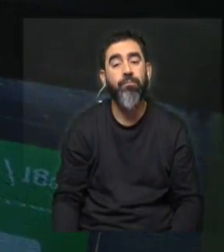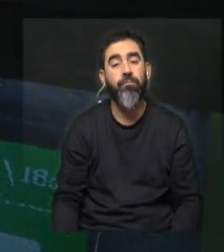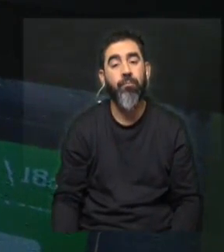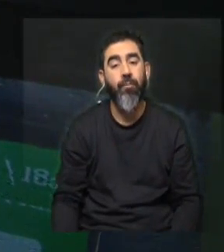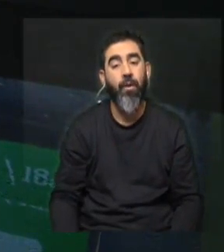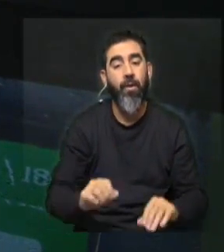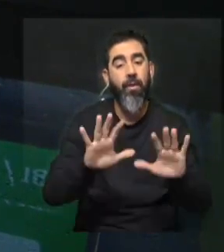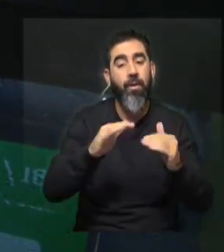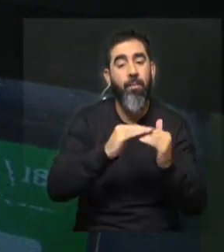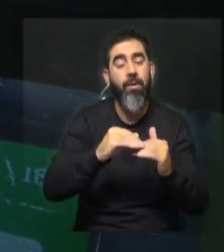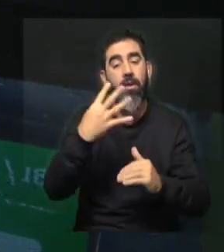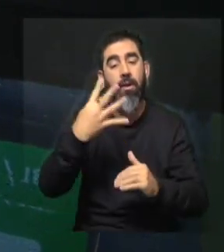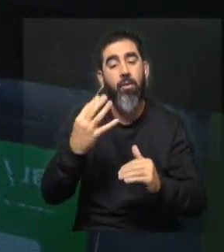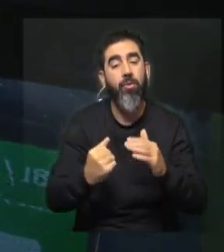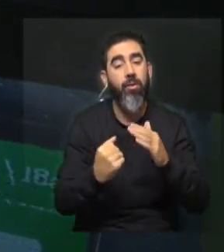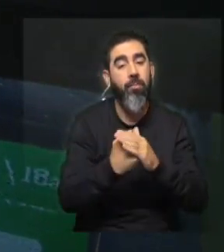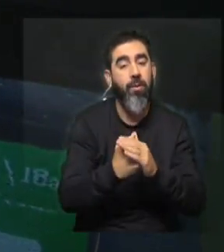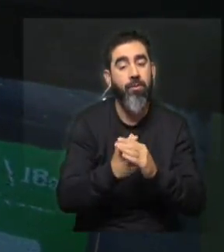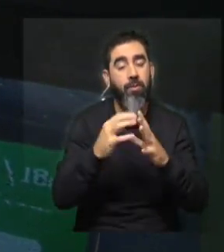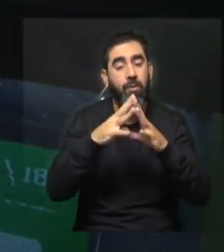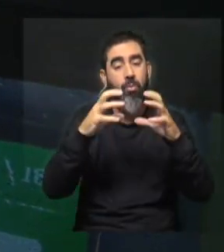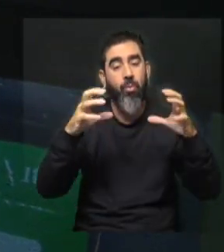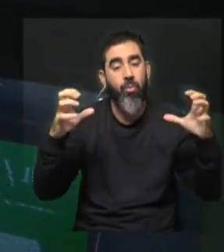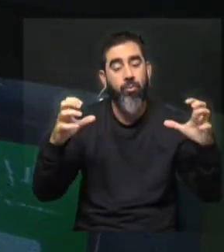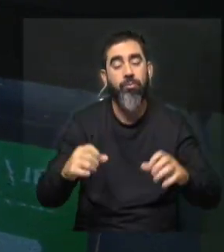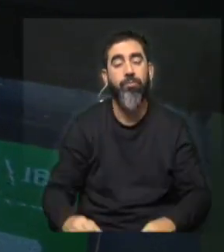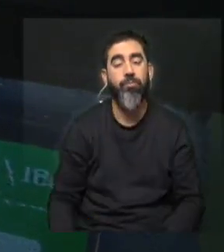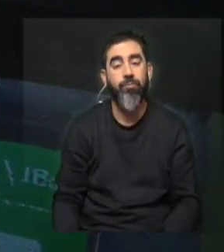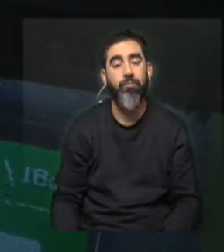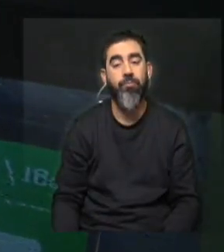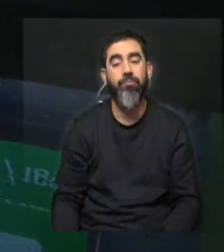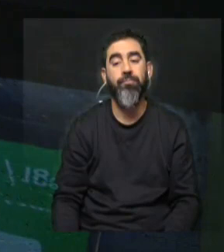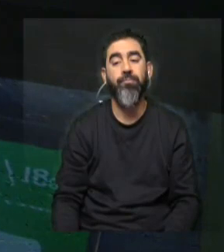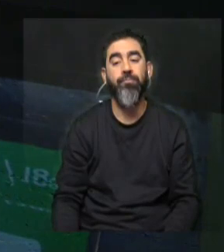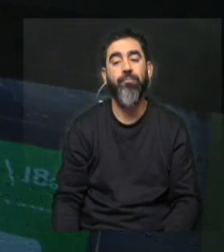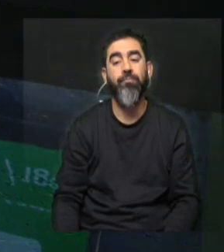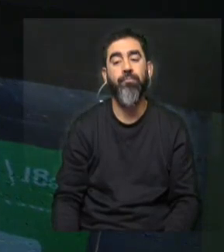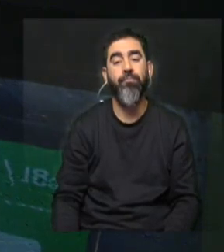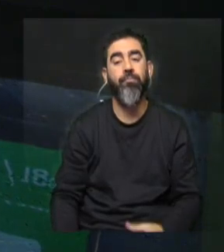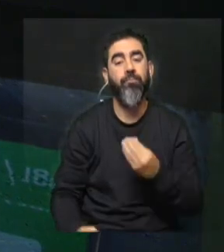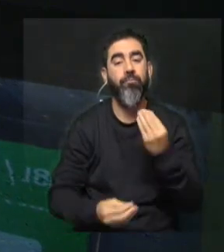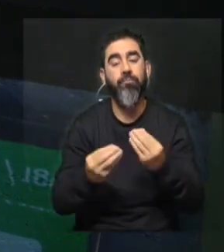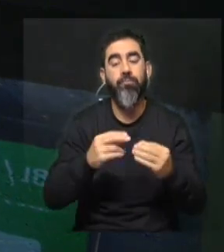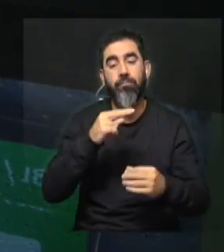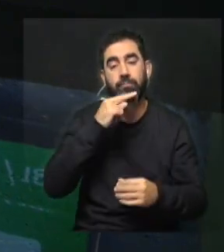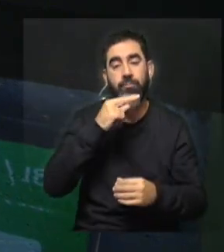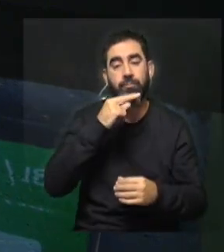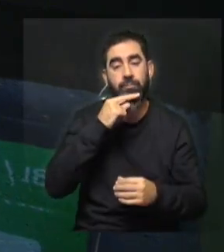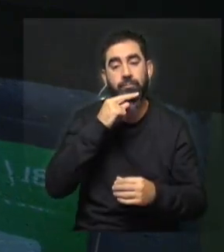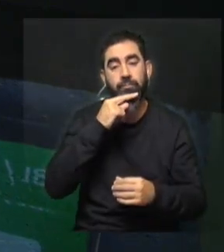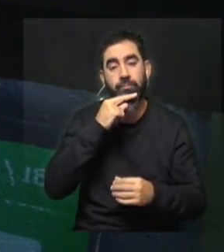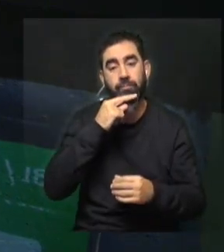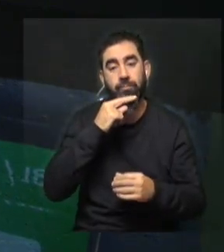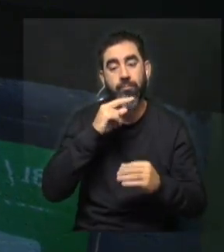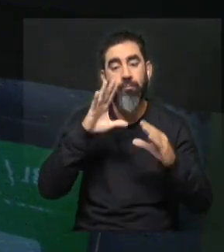10 era la mínima para hoy 14 será la máxima considera uruguayo y algo nuboso dice el instituto uruguayo de meteorología Y cómo estará el viernes con la noche